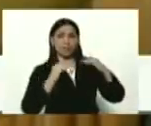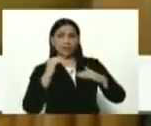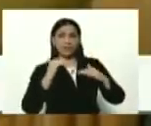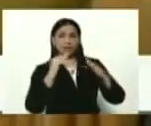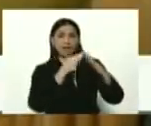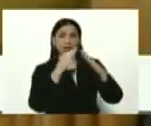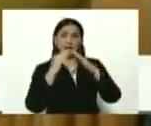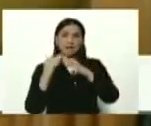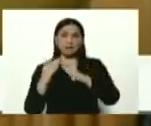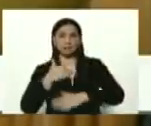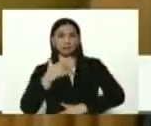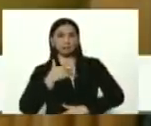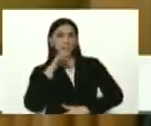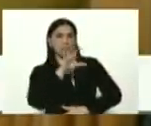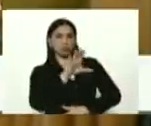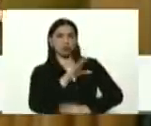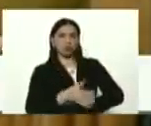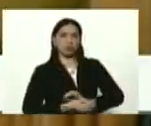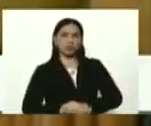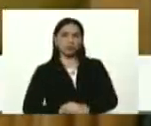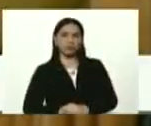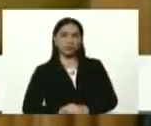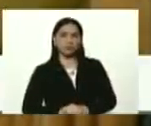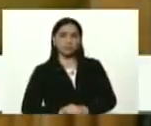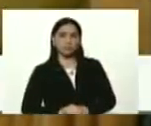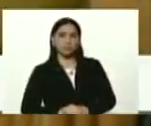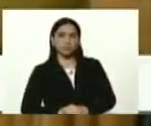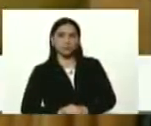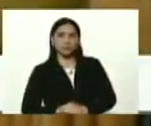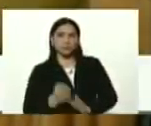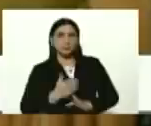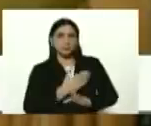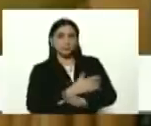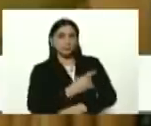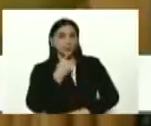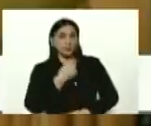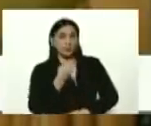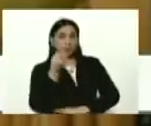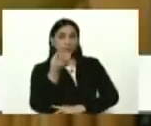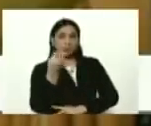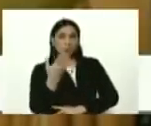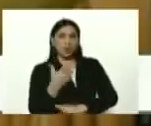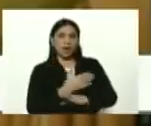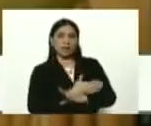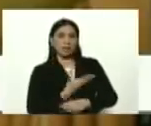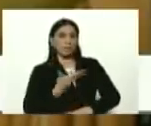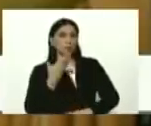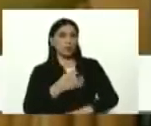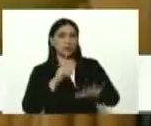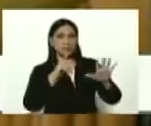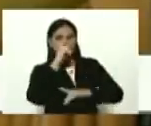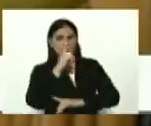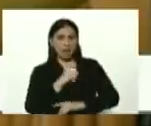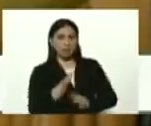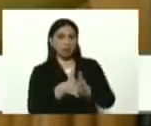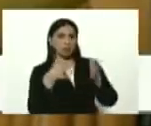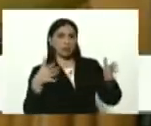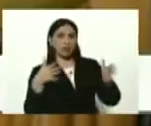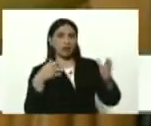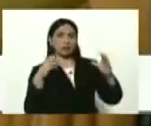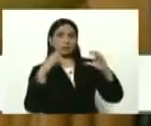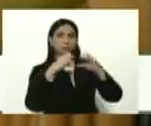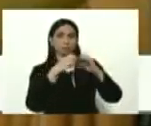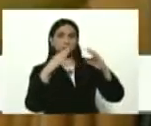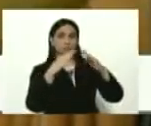hogares patriotas. Antes que decirle del Congreso, creo importante en estos 6 años de la gran misión Hogares de la